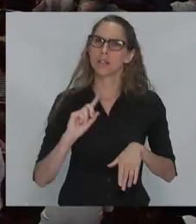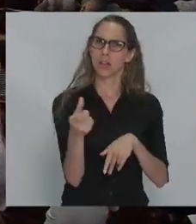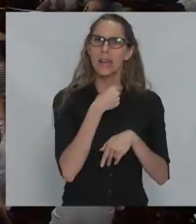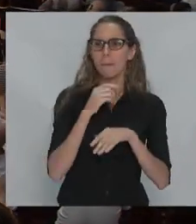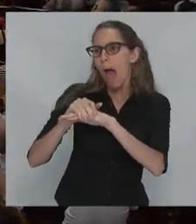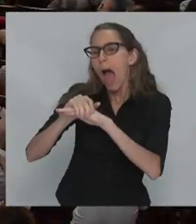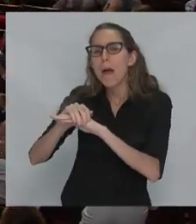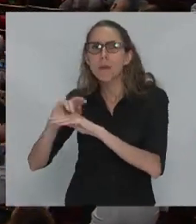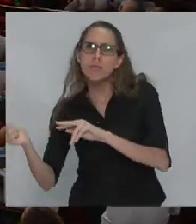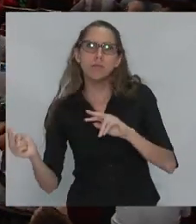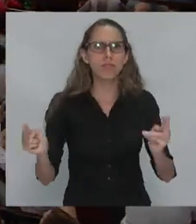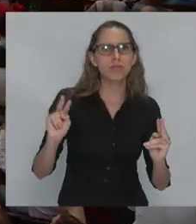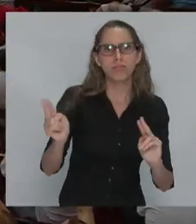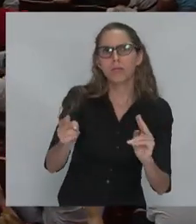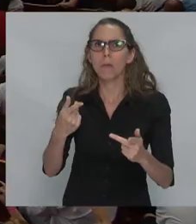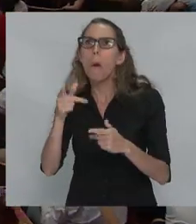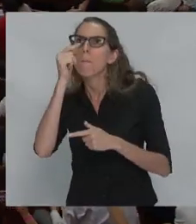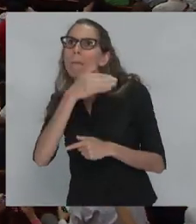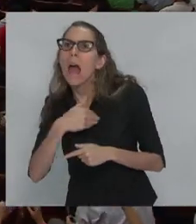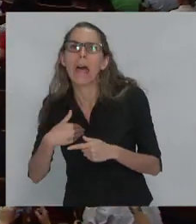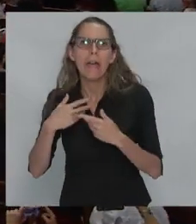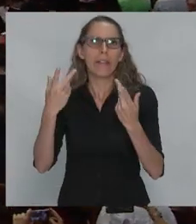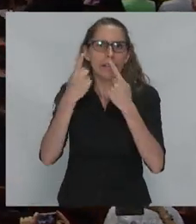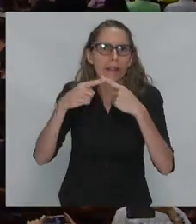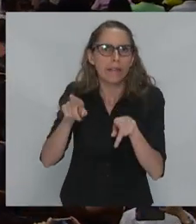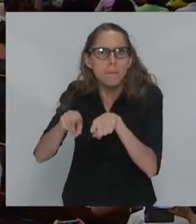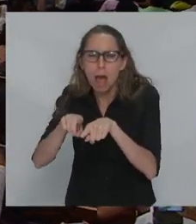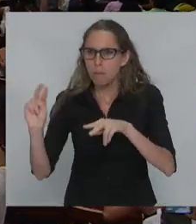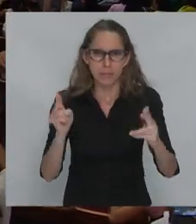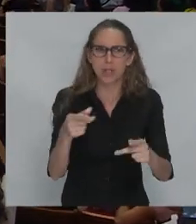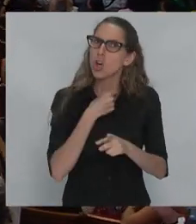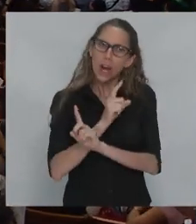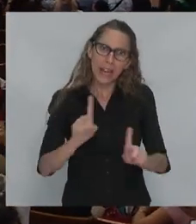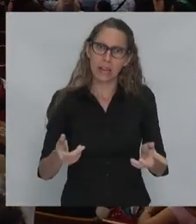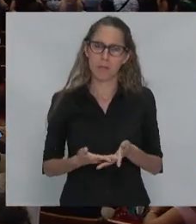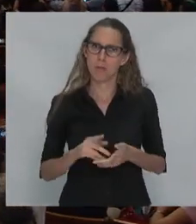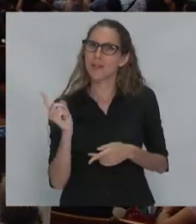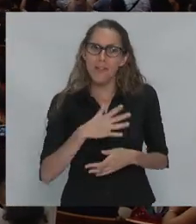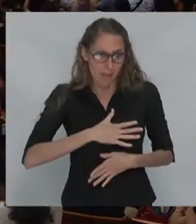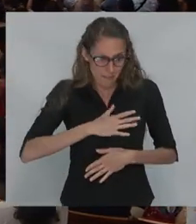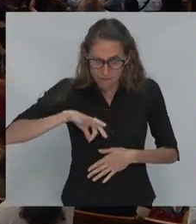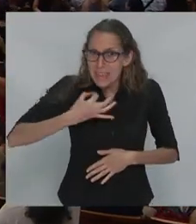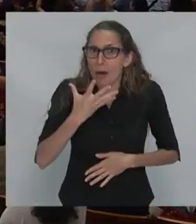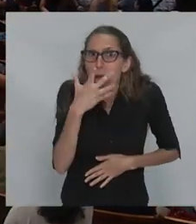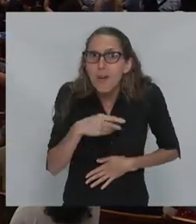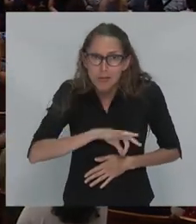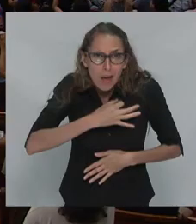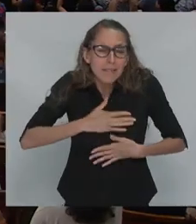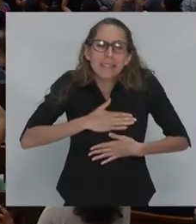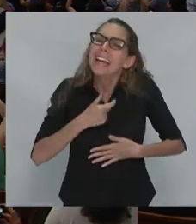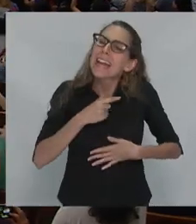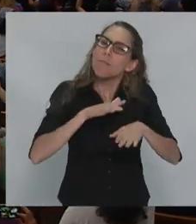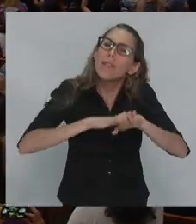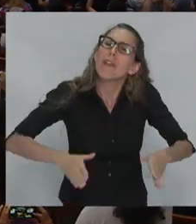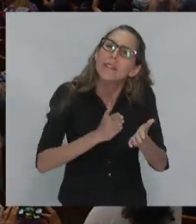nuestros amigos, compañeros, padres y hermanos. Amamos la vida y necesitamos salvar a nuestra infancia. Ustedes,